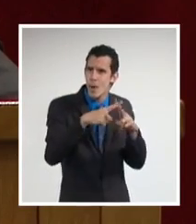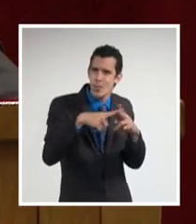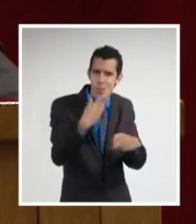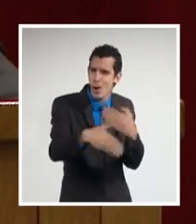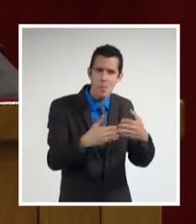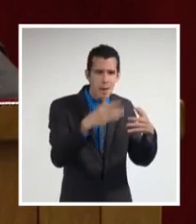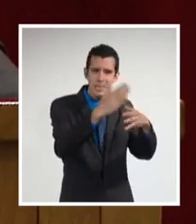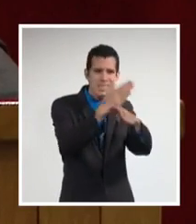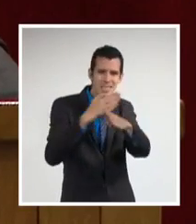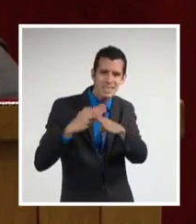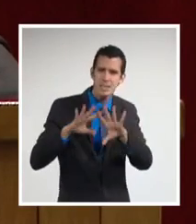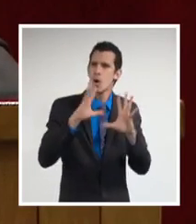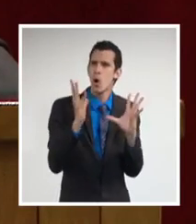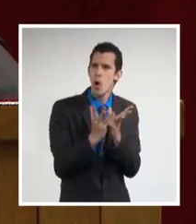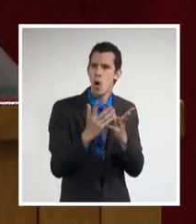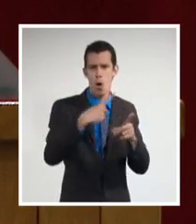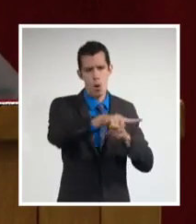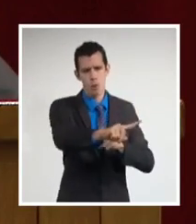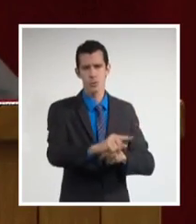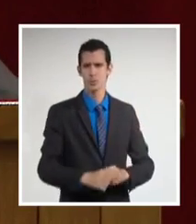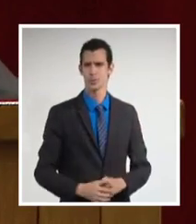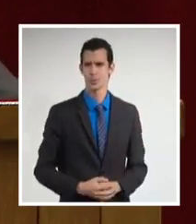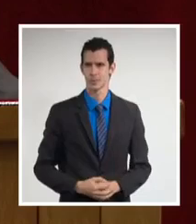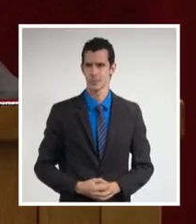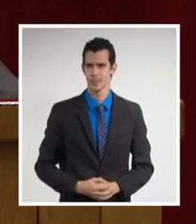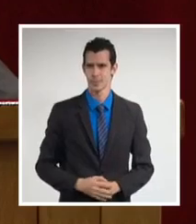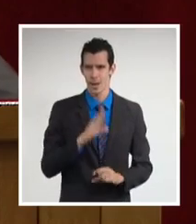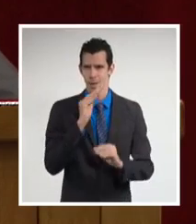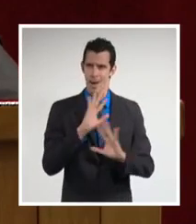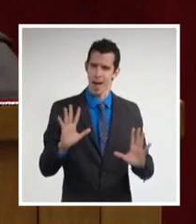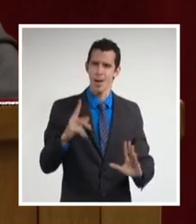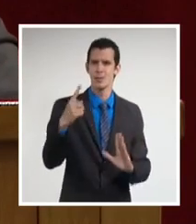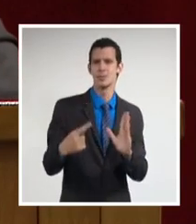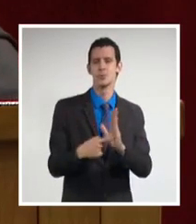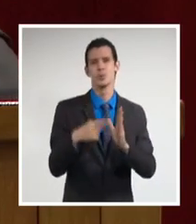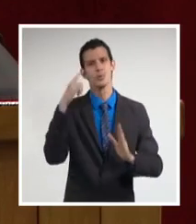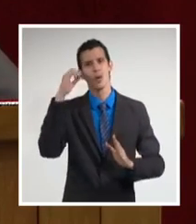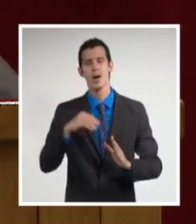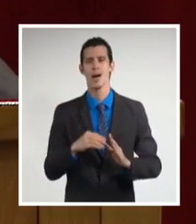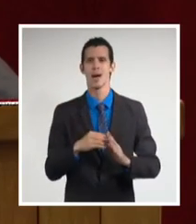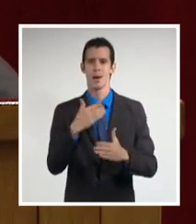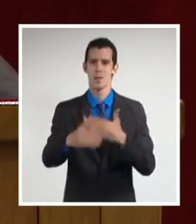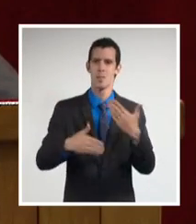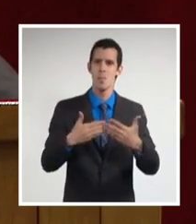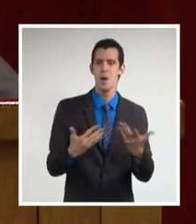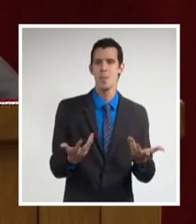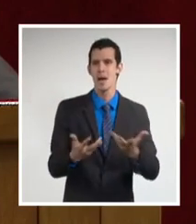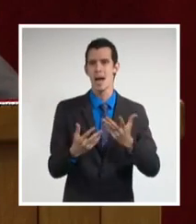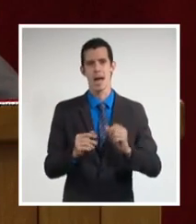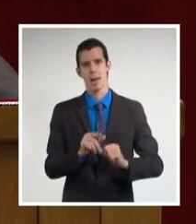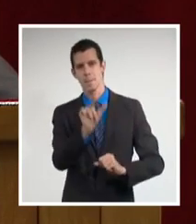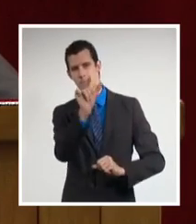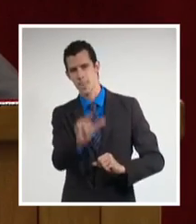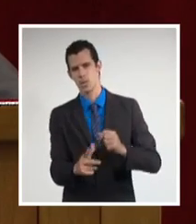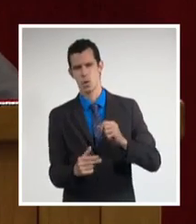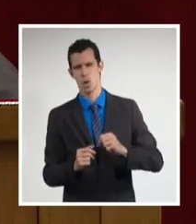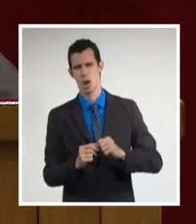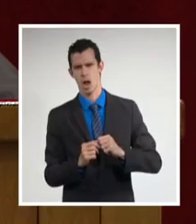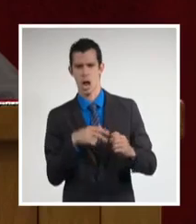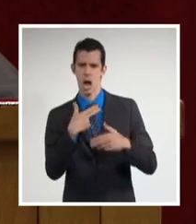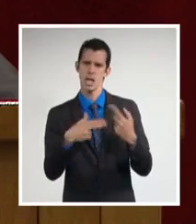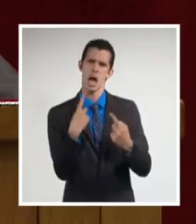la revolución. Se salta la narrativa en torno a disturbios y se premia generosamente a los narradores, mientras se